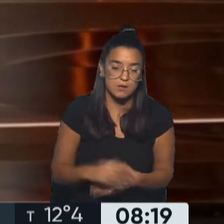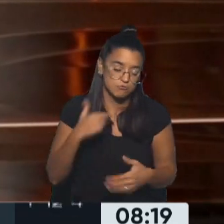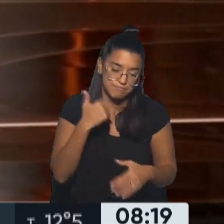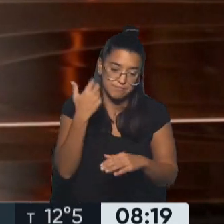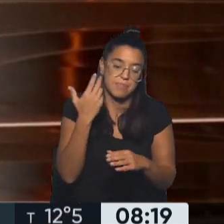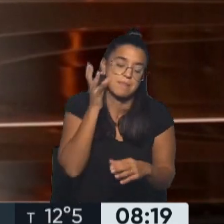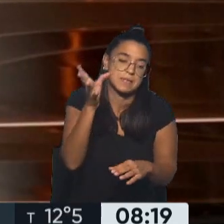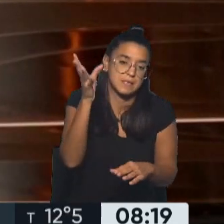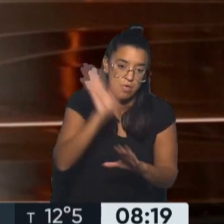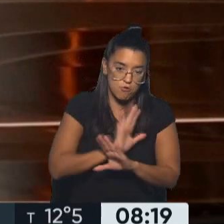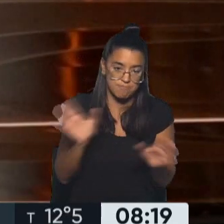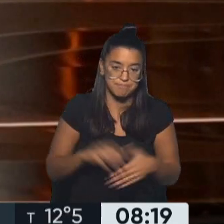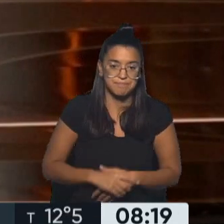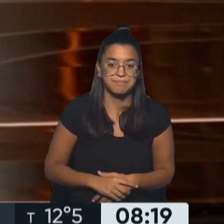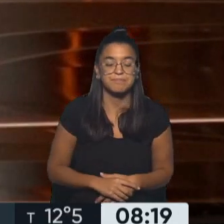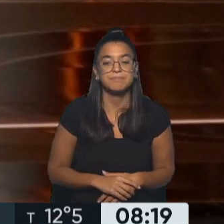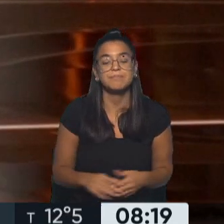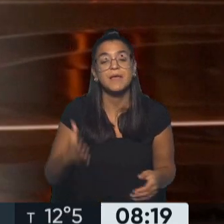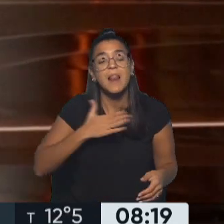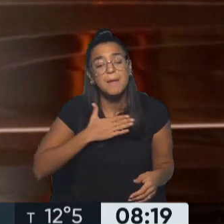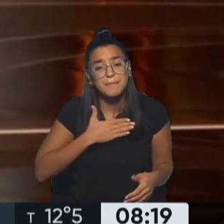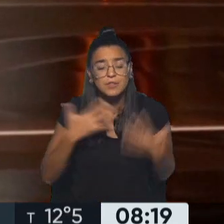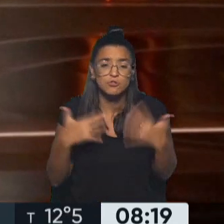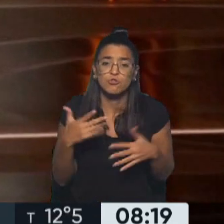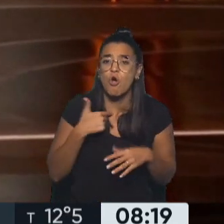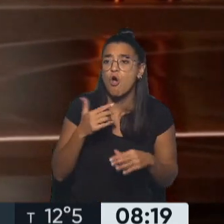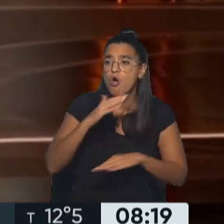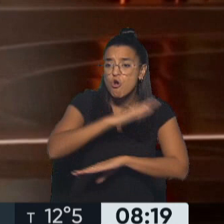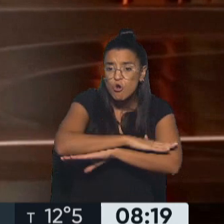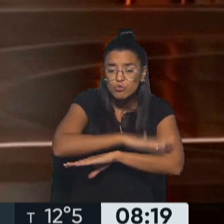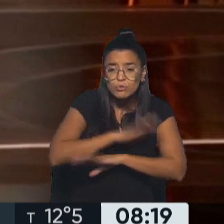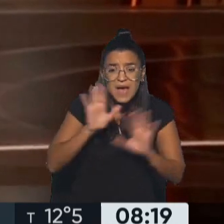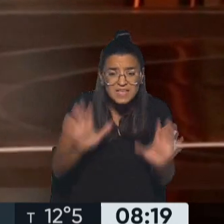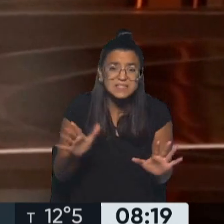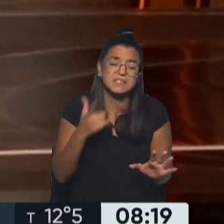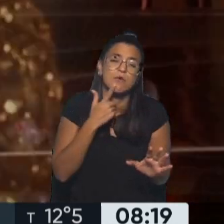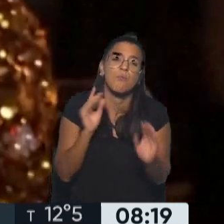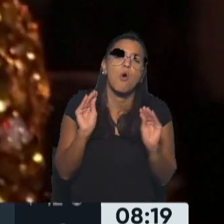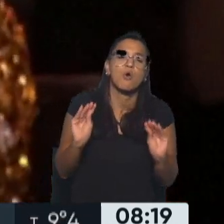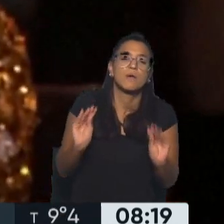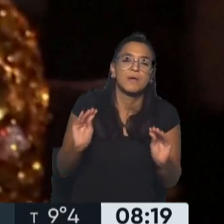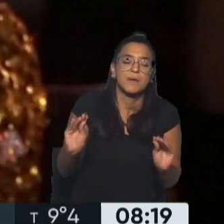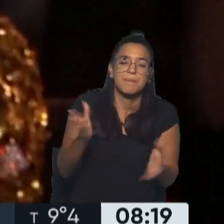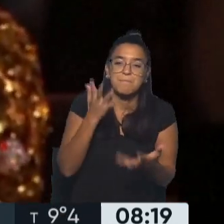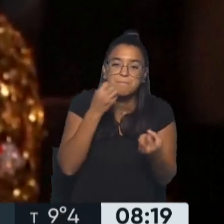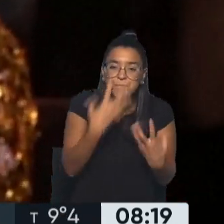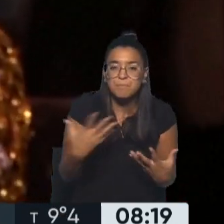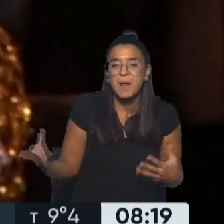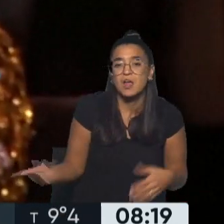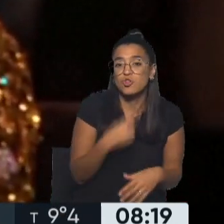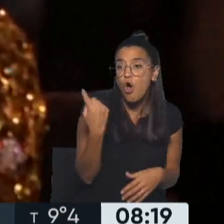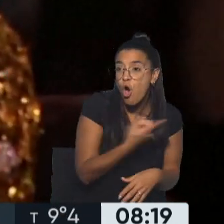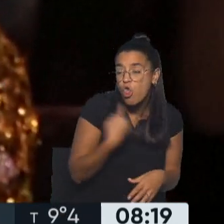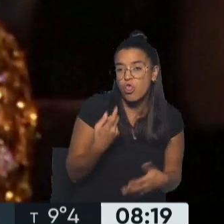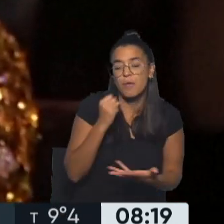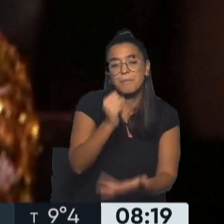de la raya. Lamento profundamente que mi comportamiento haya manchado lo que ha sido un viaje magnífico para todos